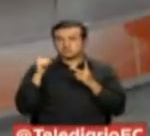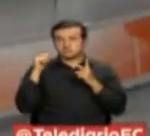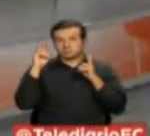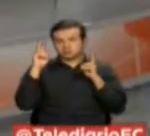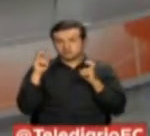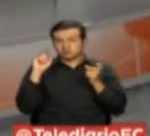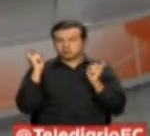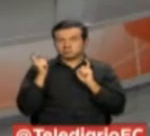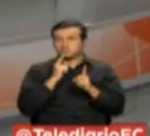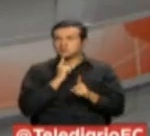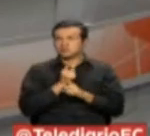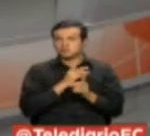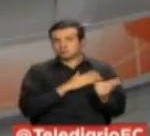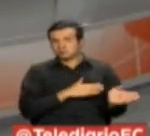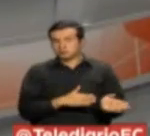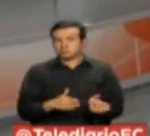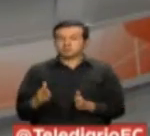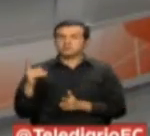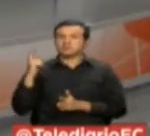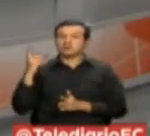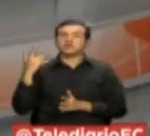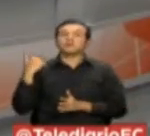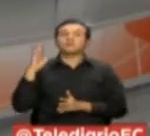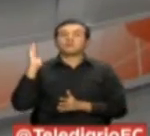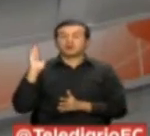que debería cambiar es que debería haber